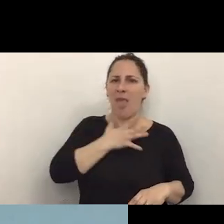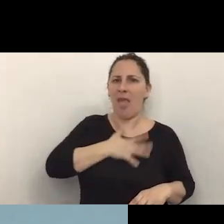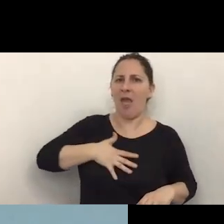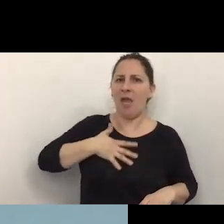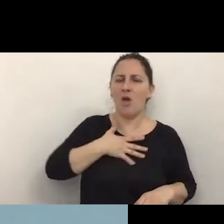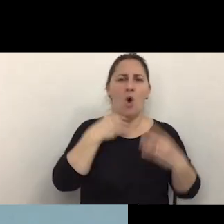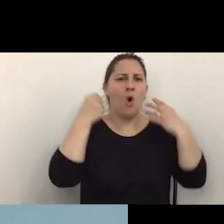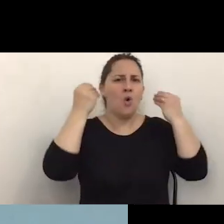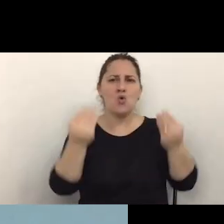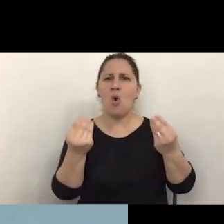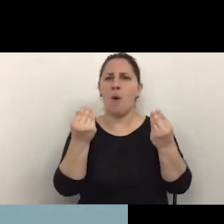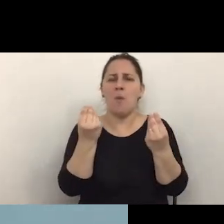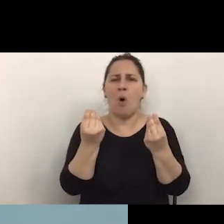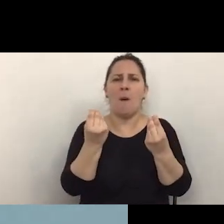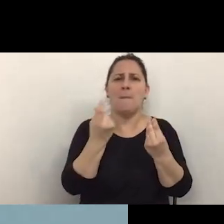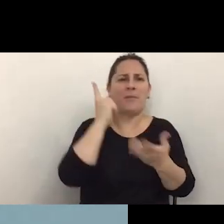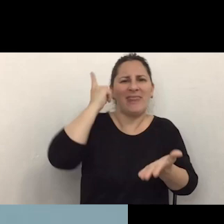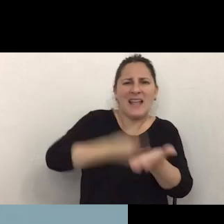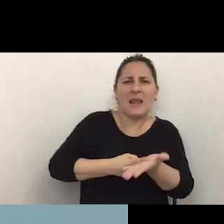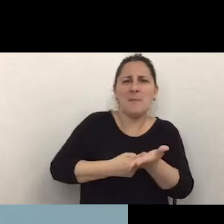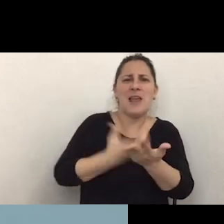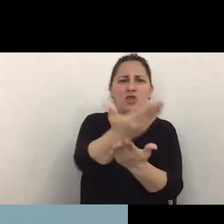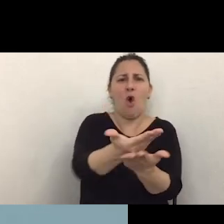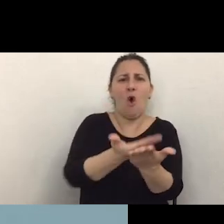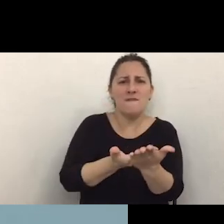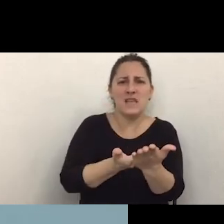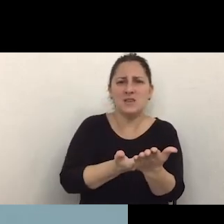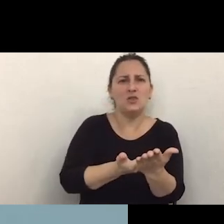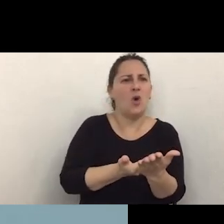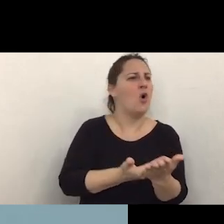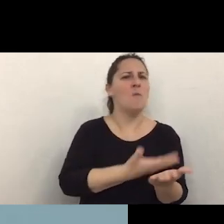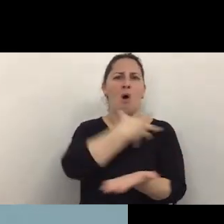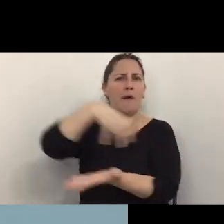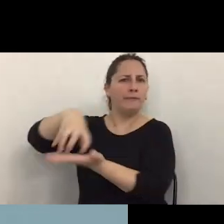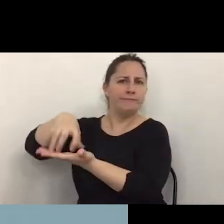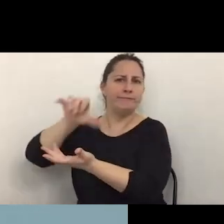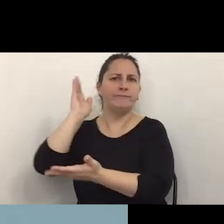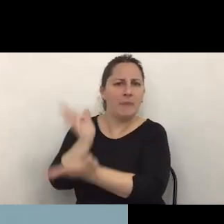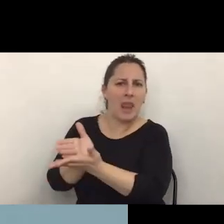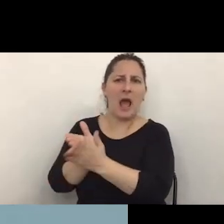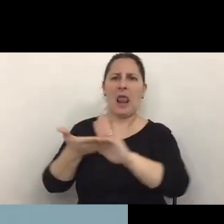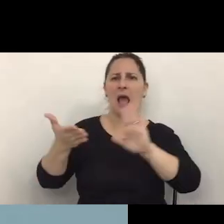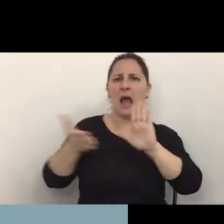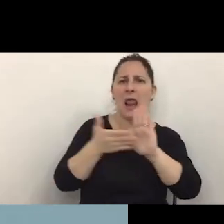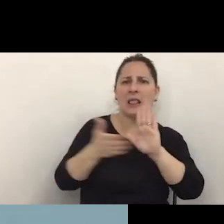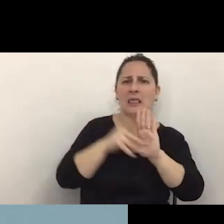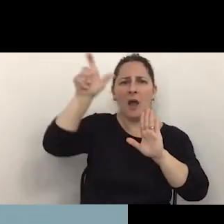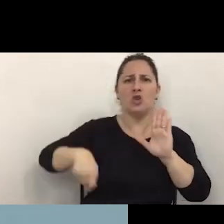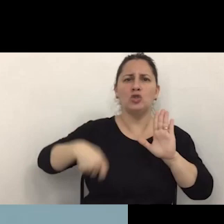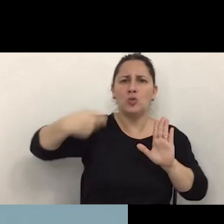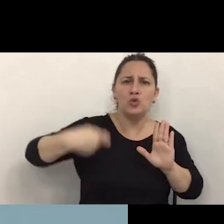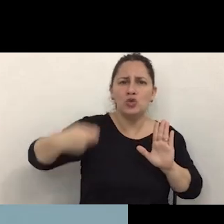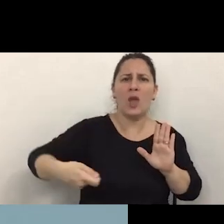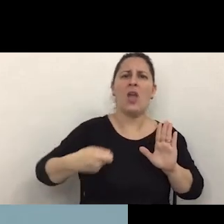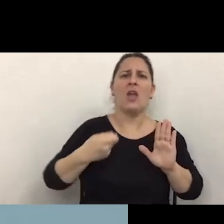cómo se va a trasladar una determinación de oficio a la sede penal y las garantías del contribuyente y al traslado de